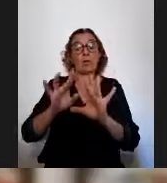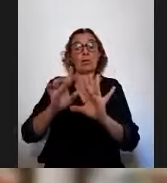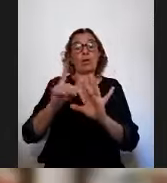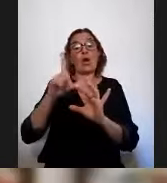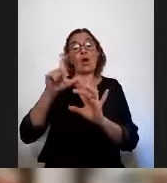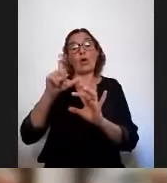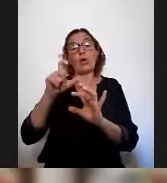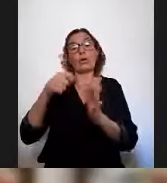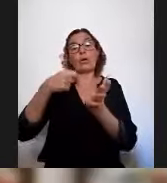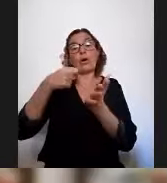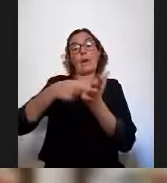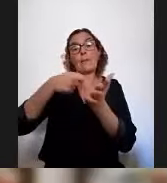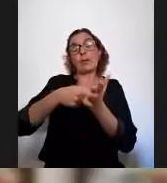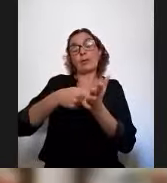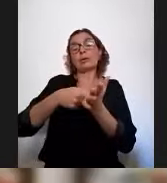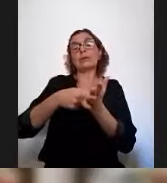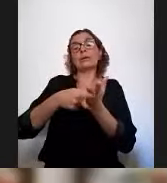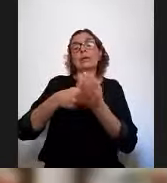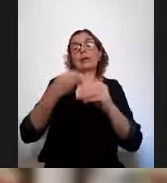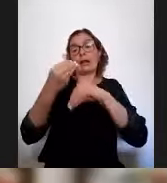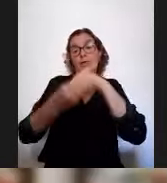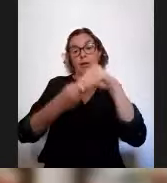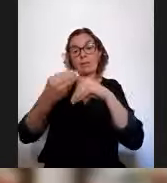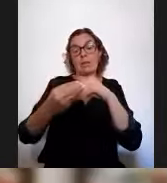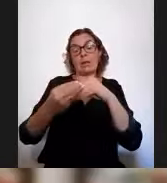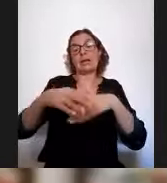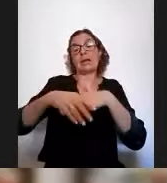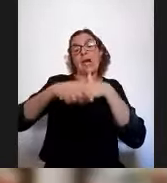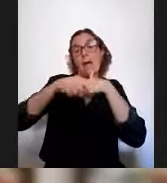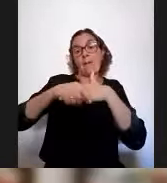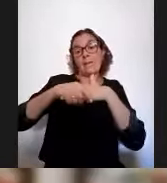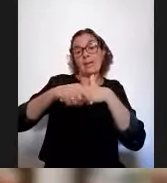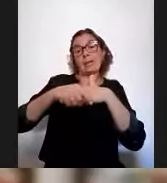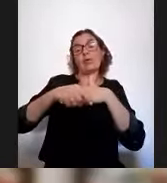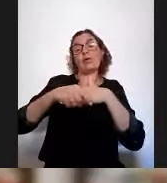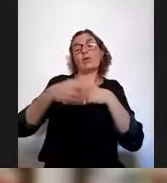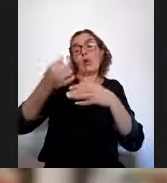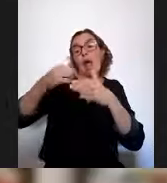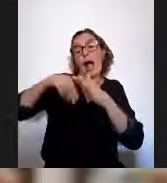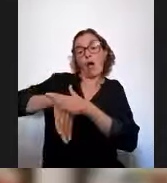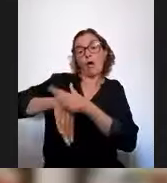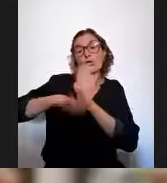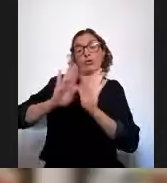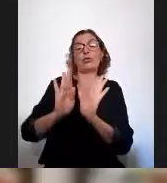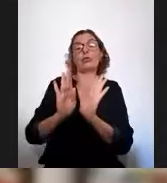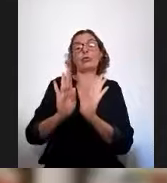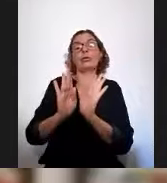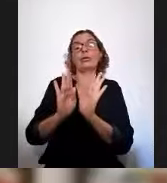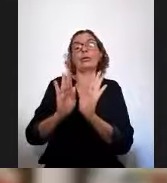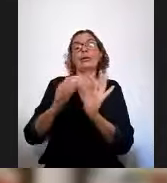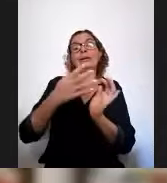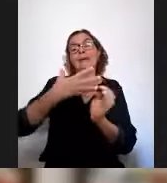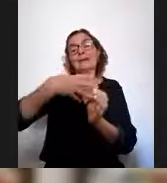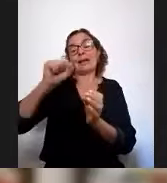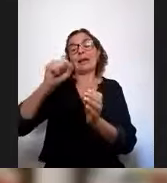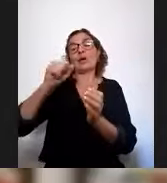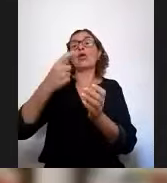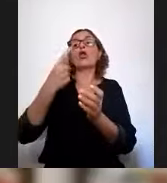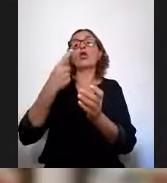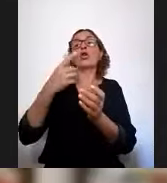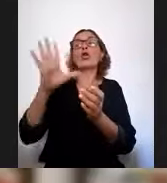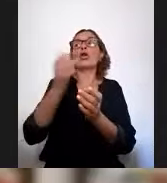los emprendedores, de la familia, de los amigos, ahorros. Lograr conseguir un capital